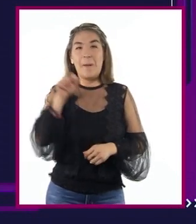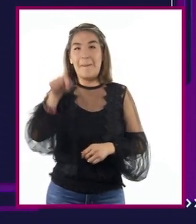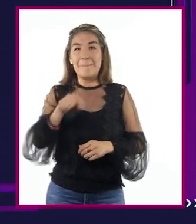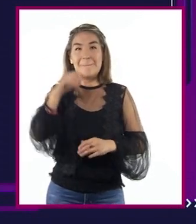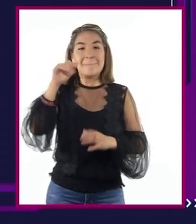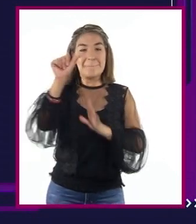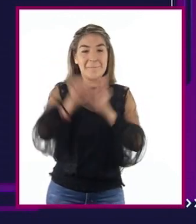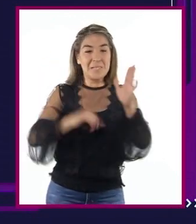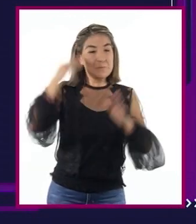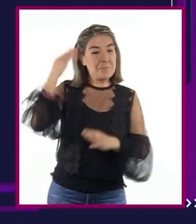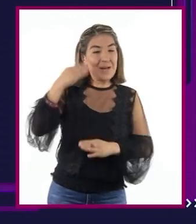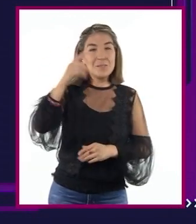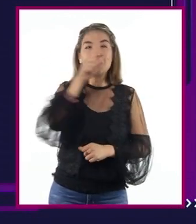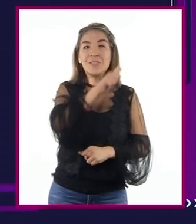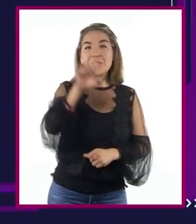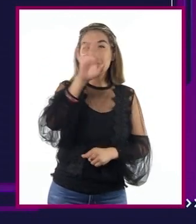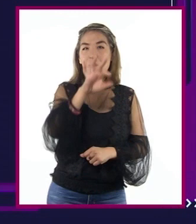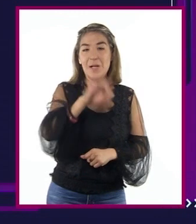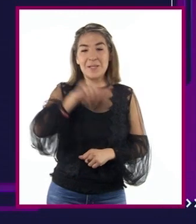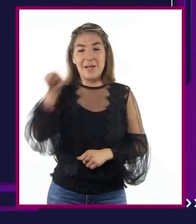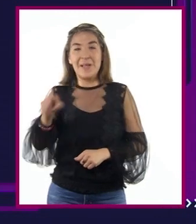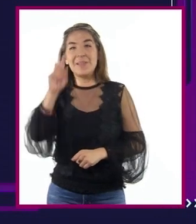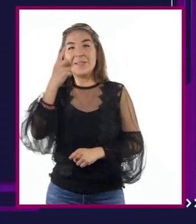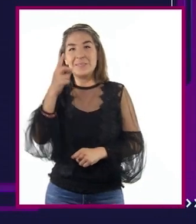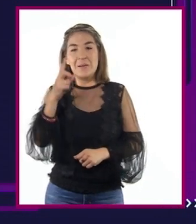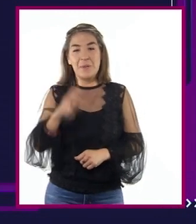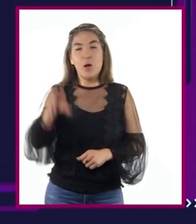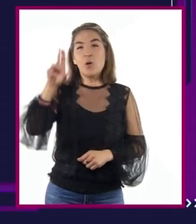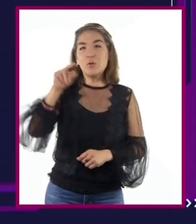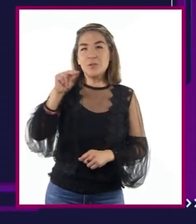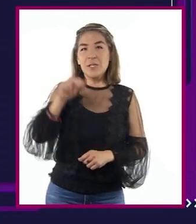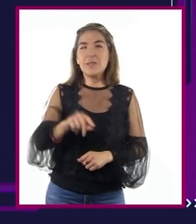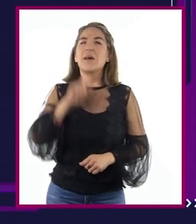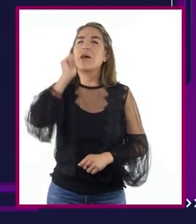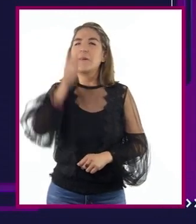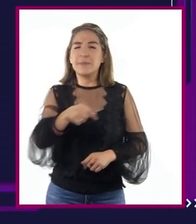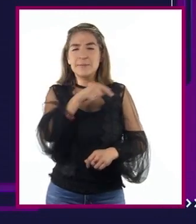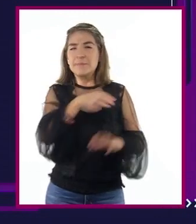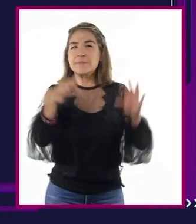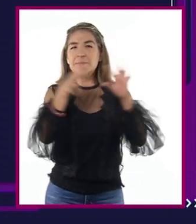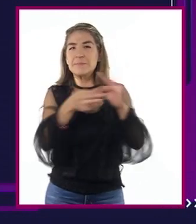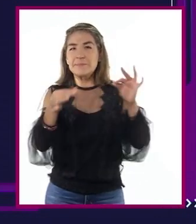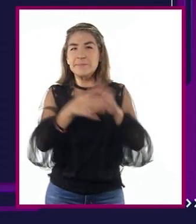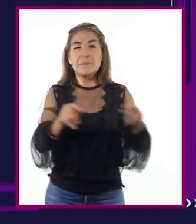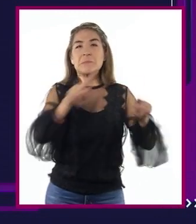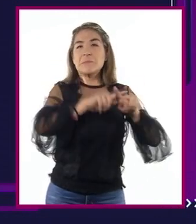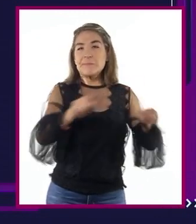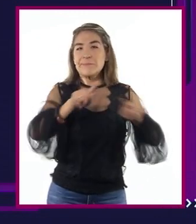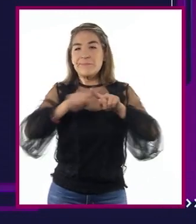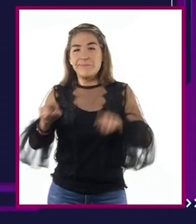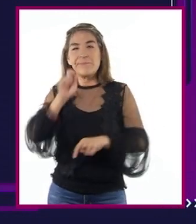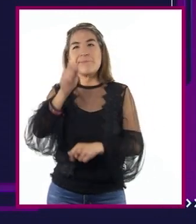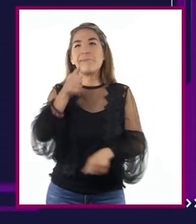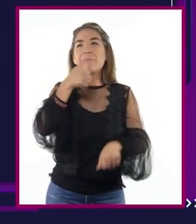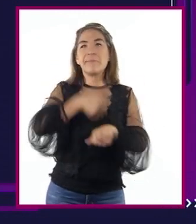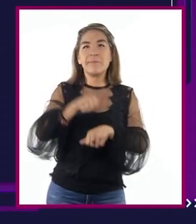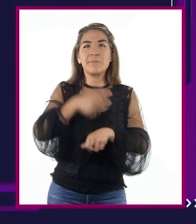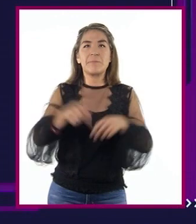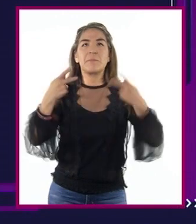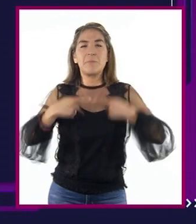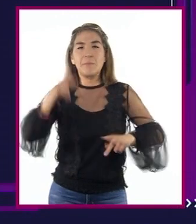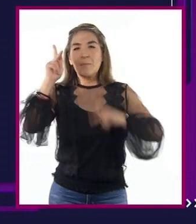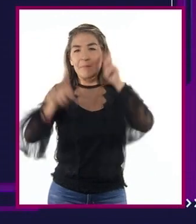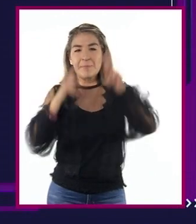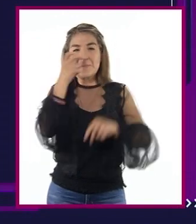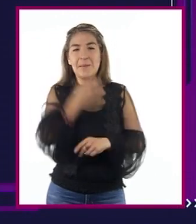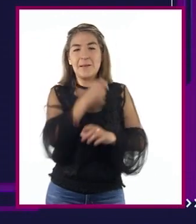marzo 140 visitantes y diciembre 80, podemos concluir que la diferencia del número de visitantes